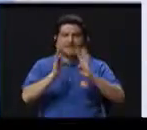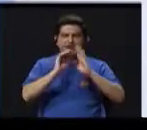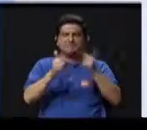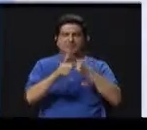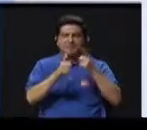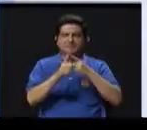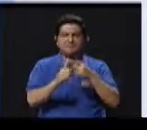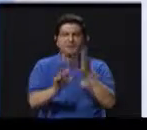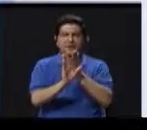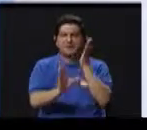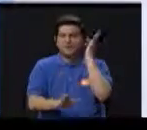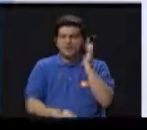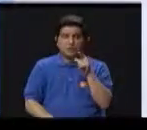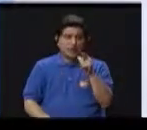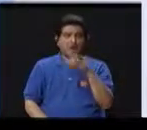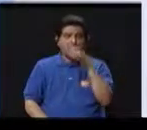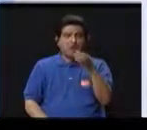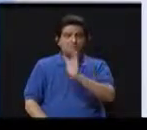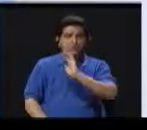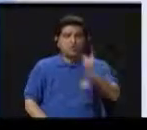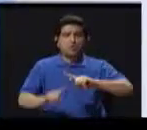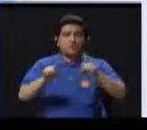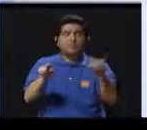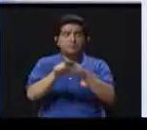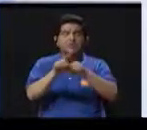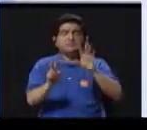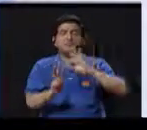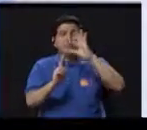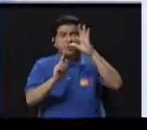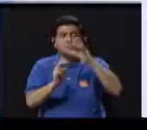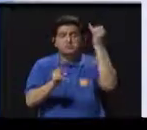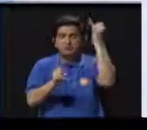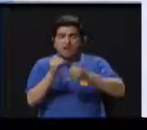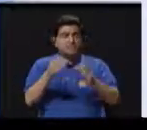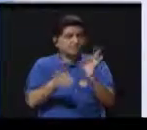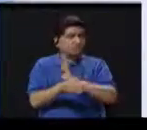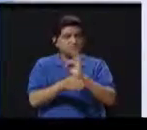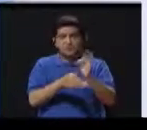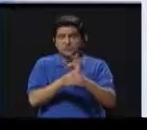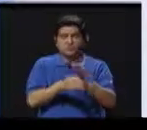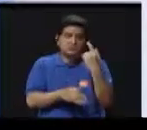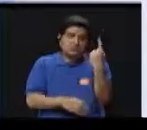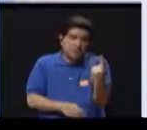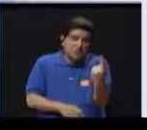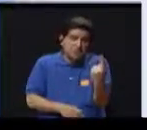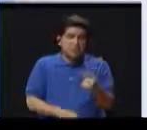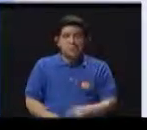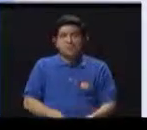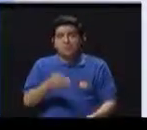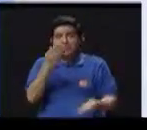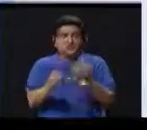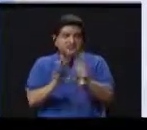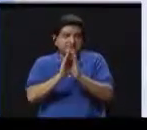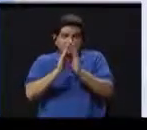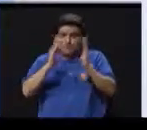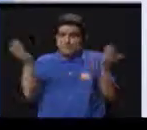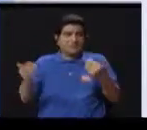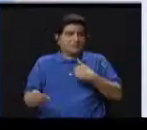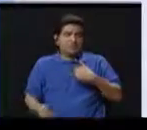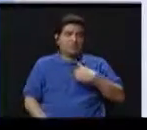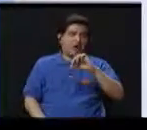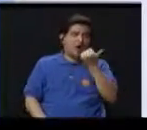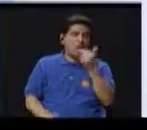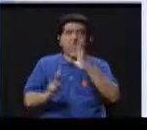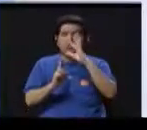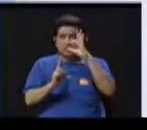hablamos con la psicóloga, ella nos recomendó a estos niños, pero también estábamos en la posibilidad de que al final no funcionara con alguno, de que no se abriera, entonces,